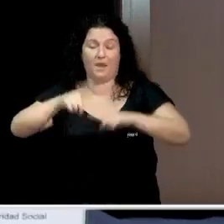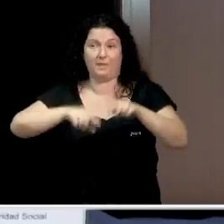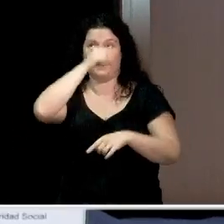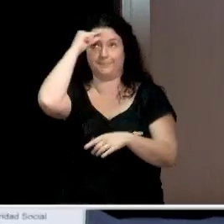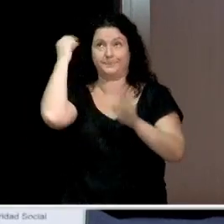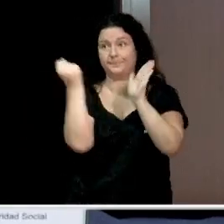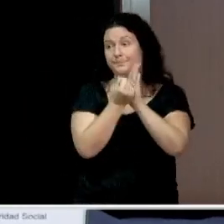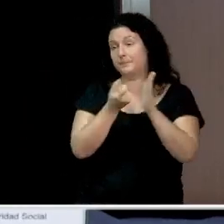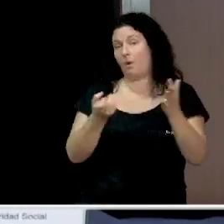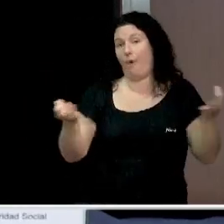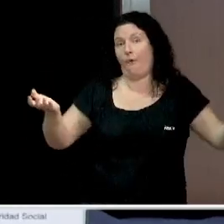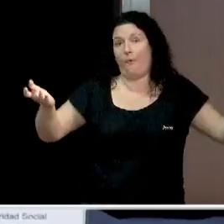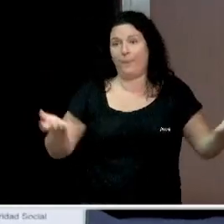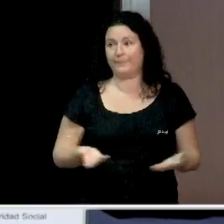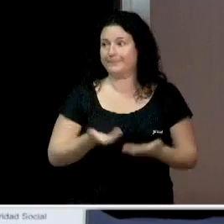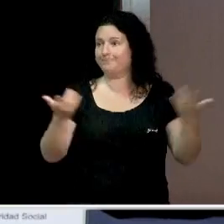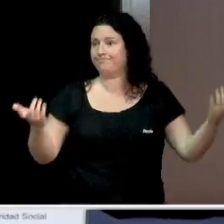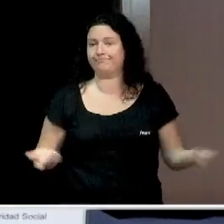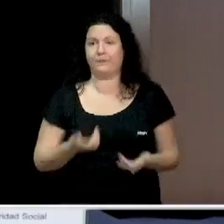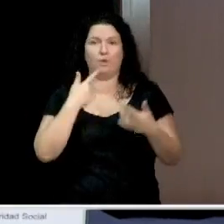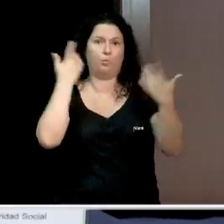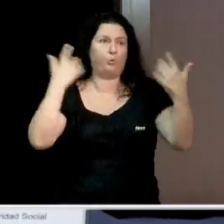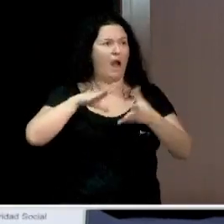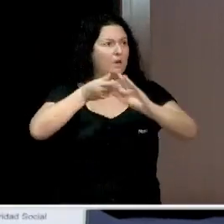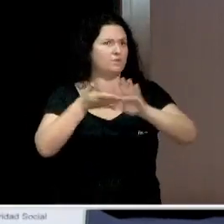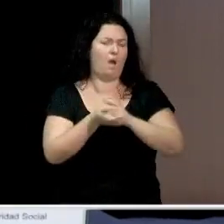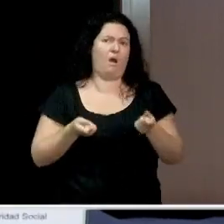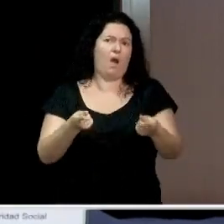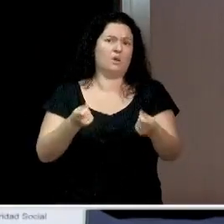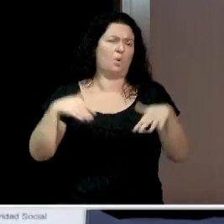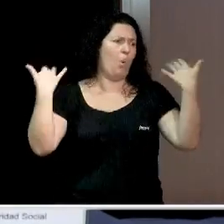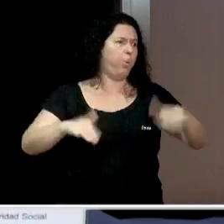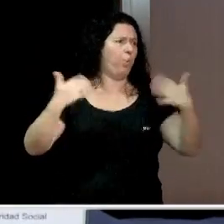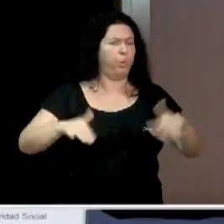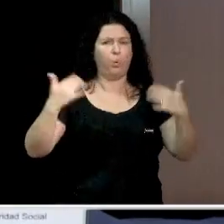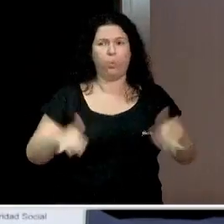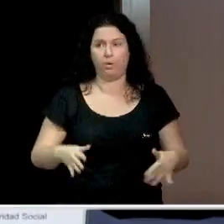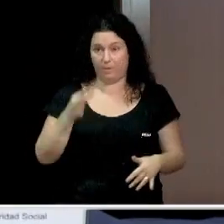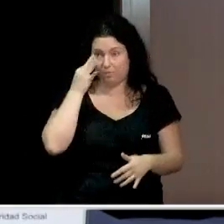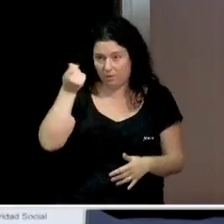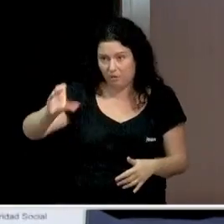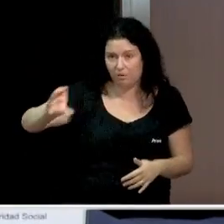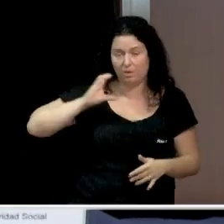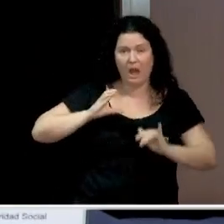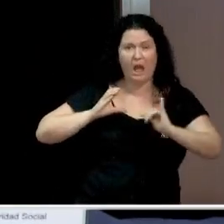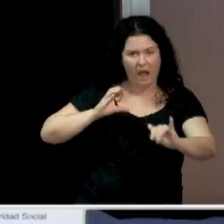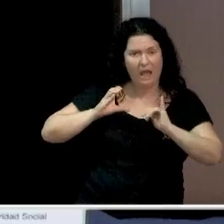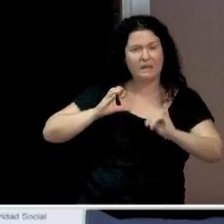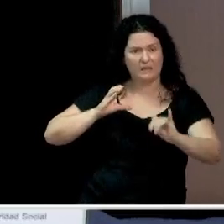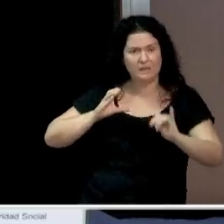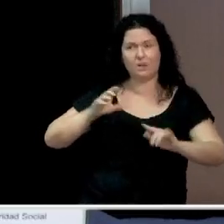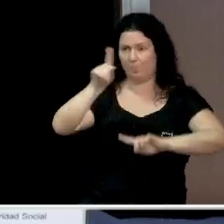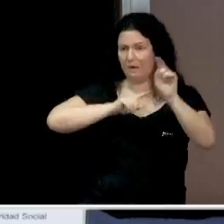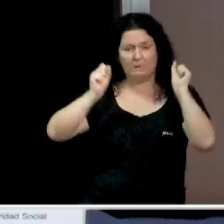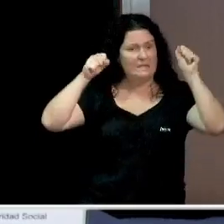la inconveniencia de los posibles gastos, que por otra parte están previstas ayudas económicas para sufragarlos, o por